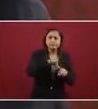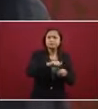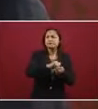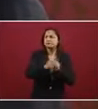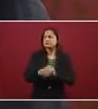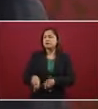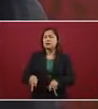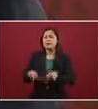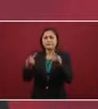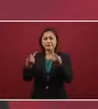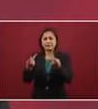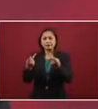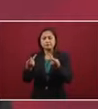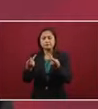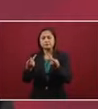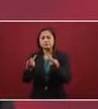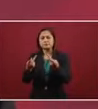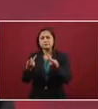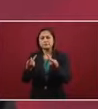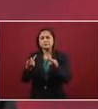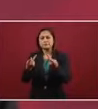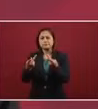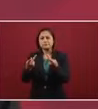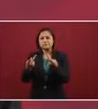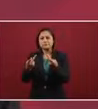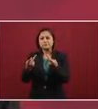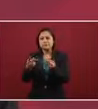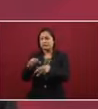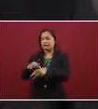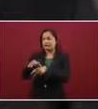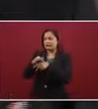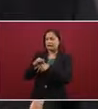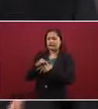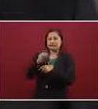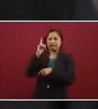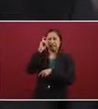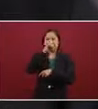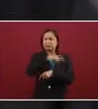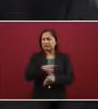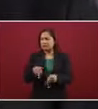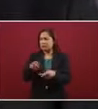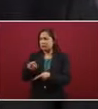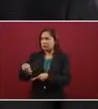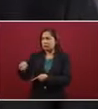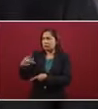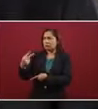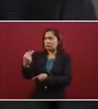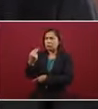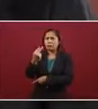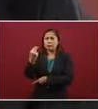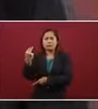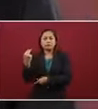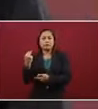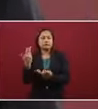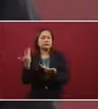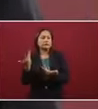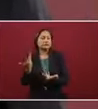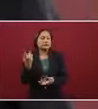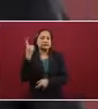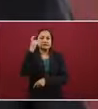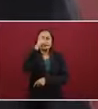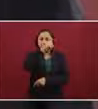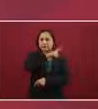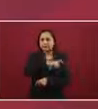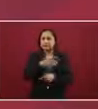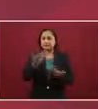y se le dificultaba vender toda la carne. Ahora están sacrificando